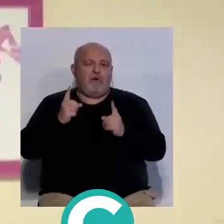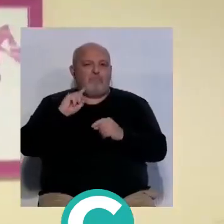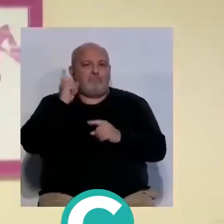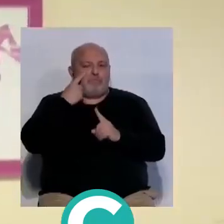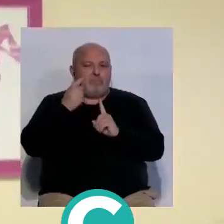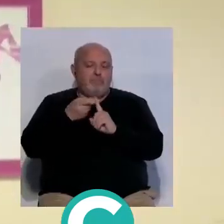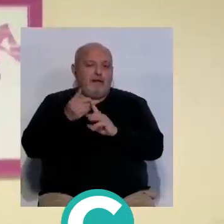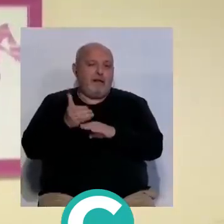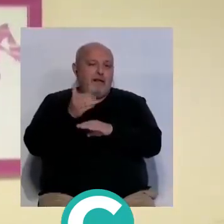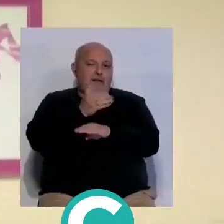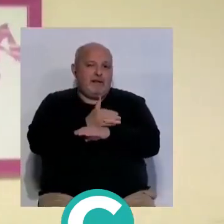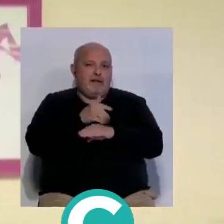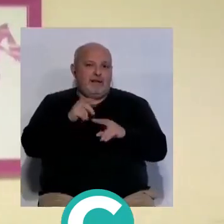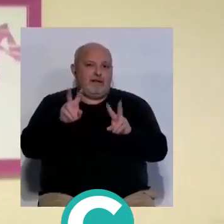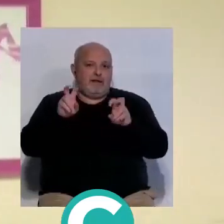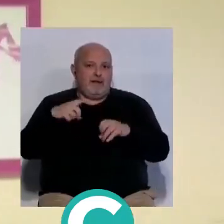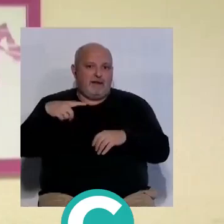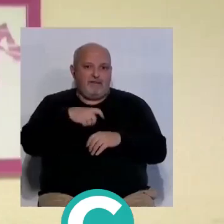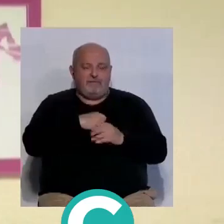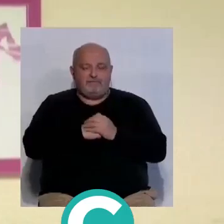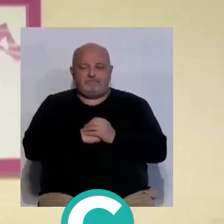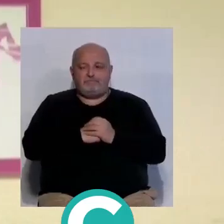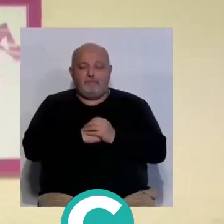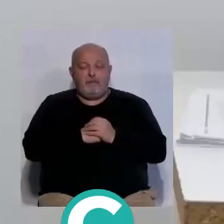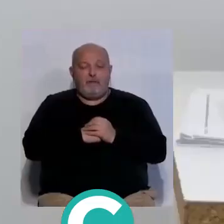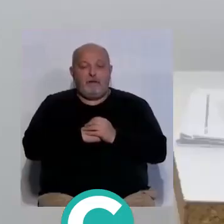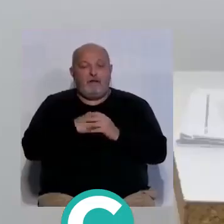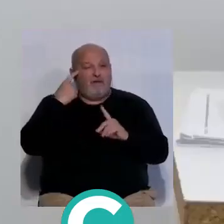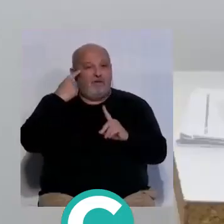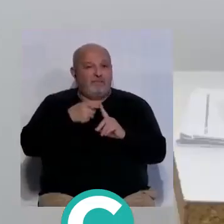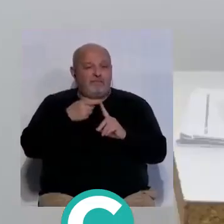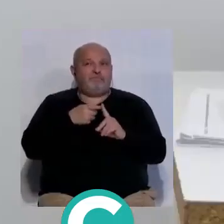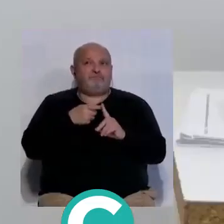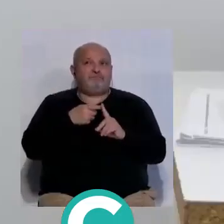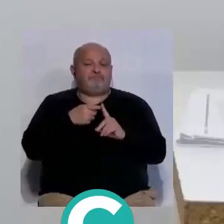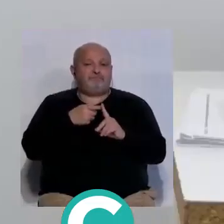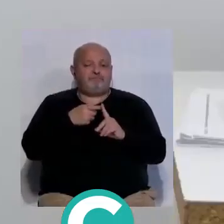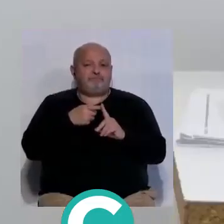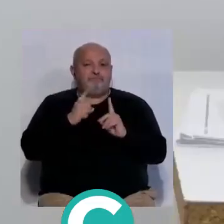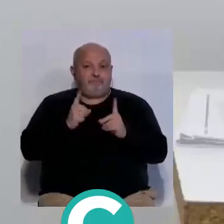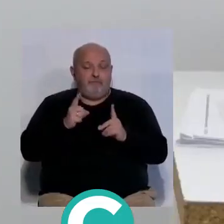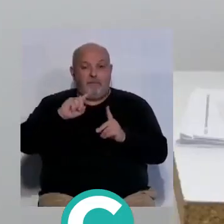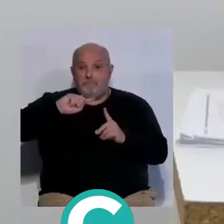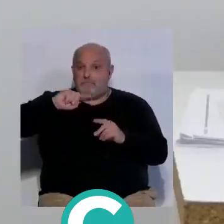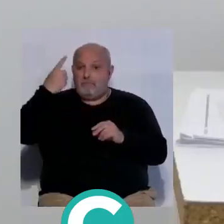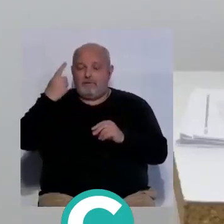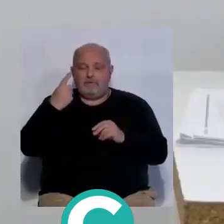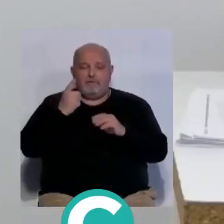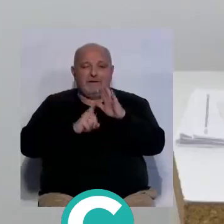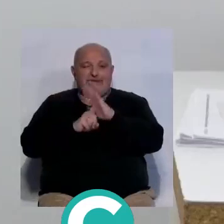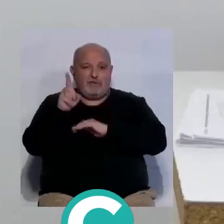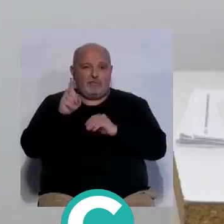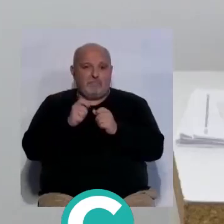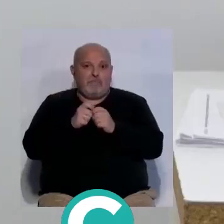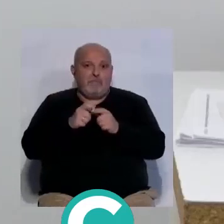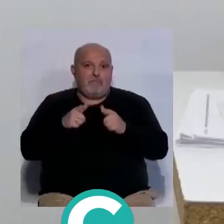diagnosticar precozmente el cáncer. El objetivo principal es prevenir el desarrollo de la neoplasia